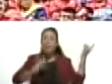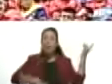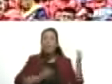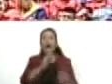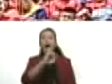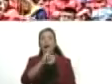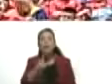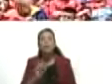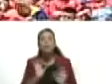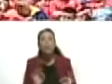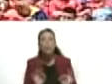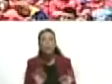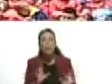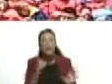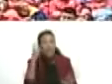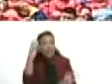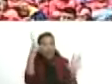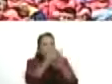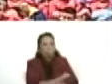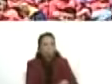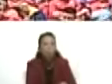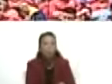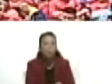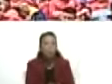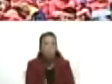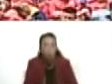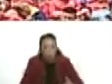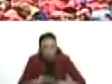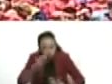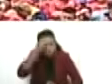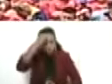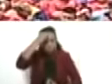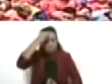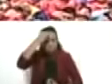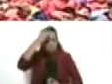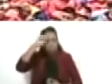Y ese día en la noche me reencontré con Ali,